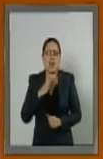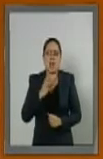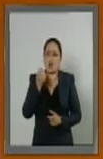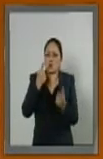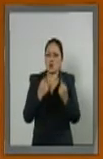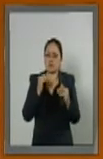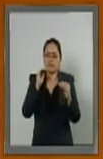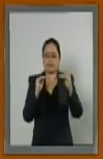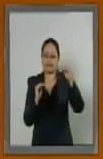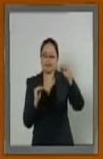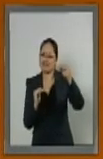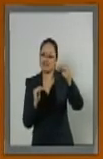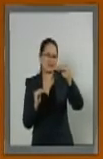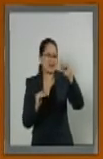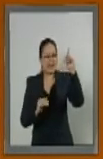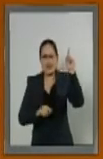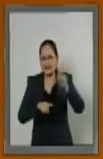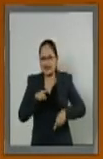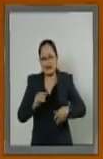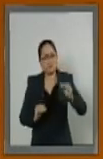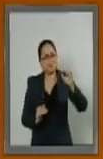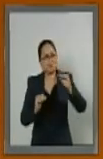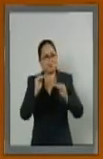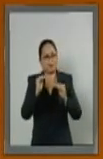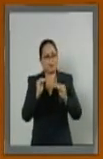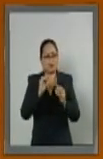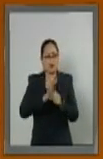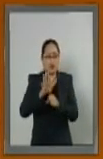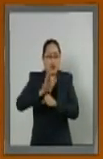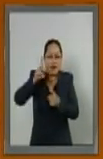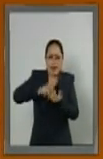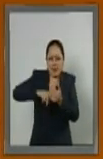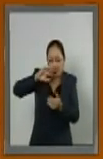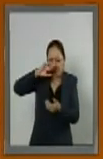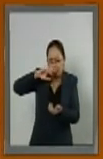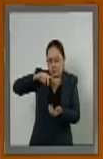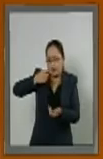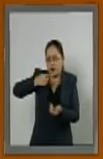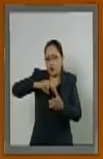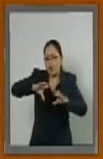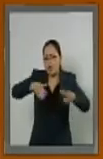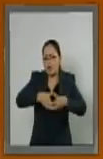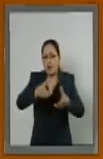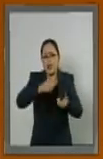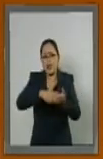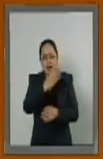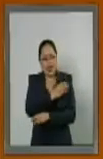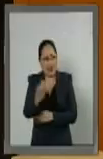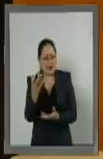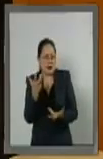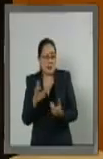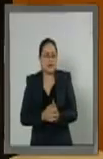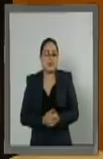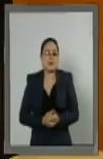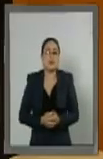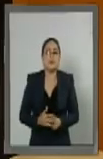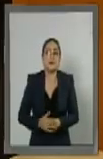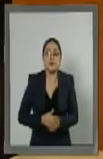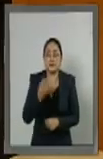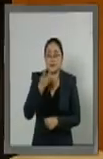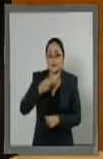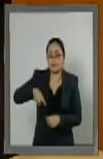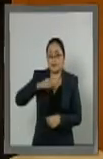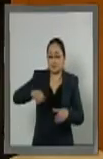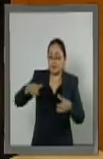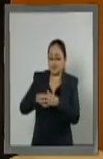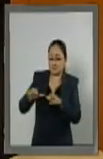de desigualdad y marginación que vulnera a los pequeños productores agrícolas. Lo anterior con organizaciones